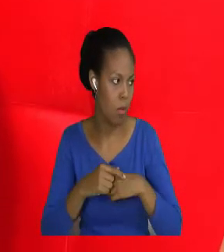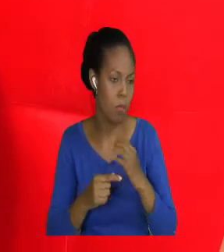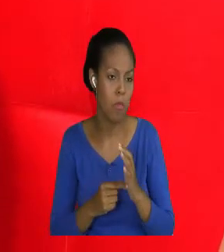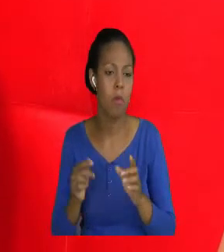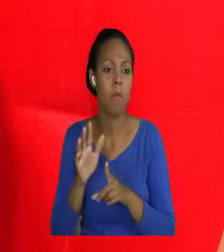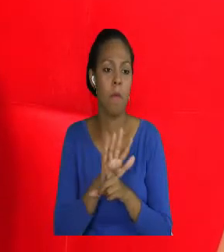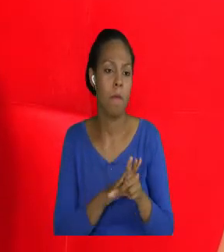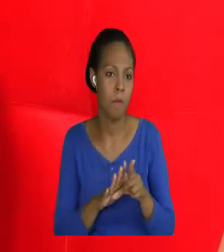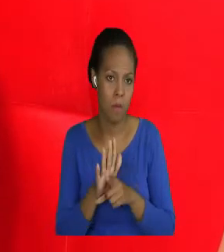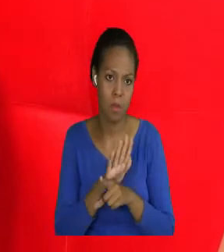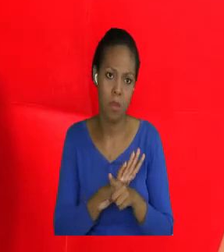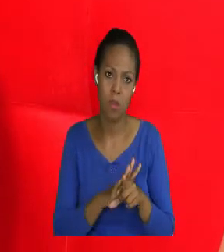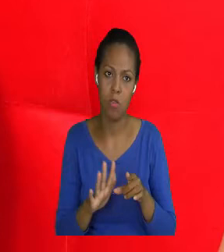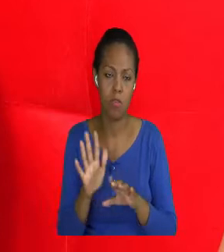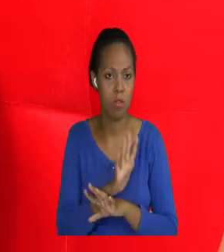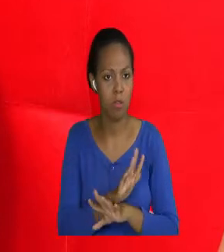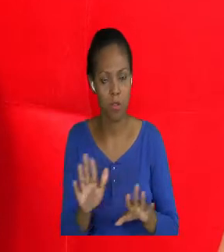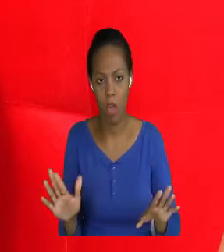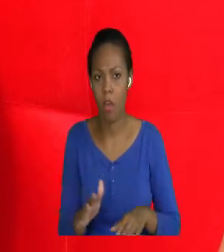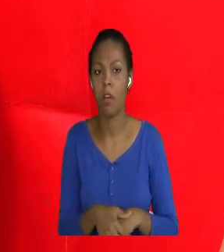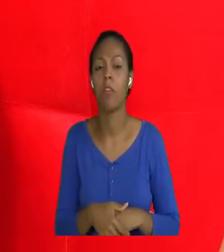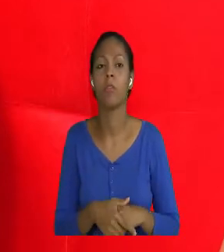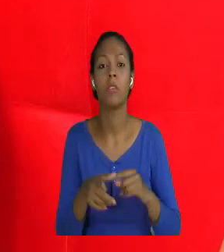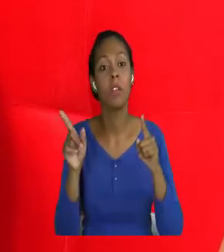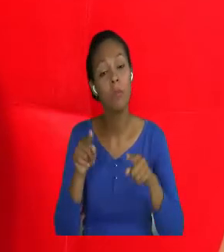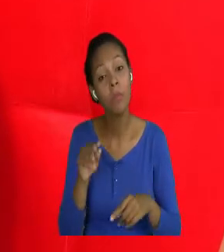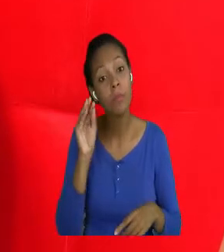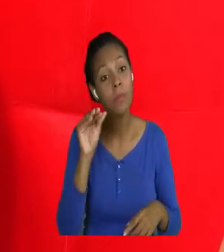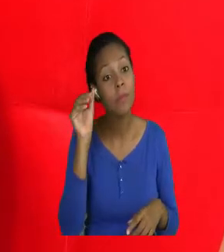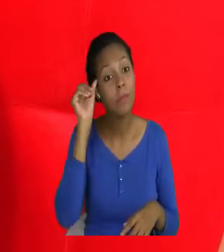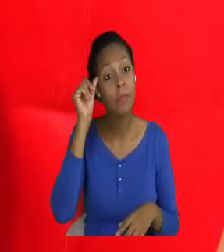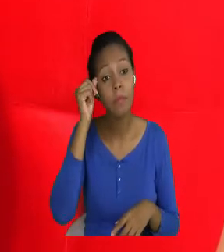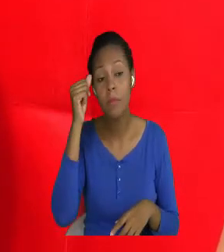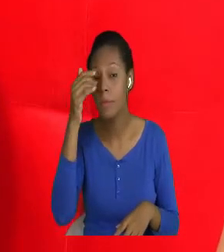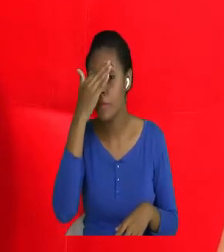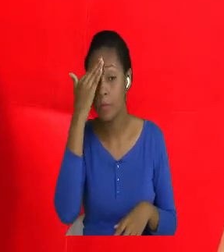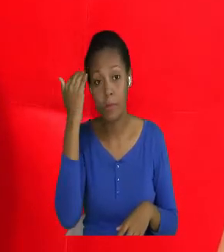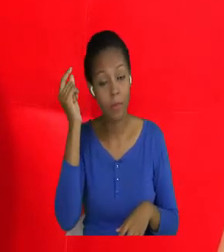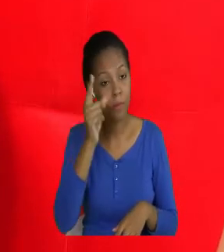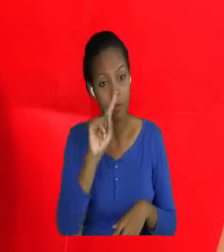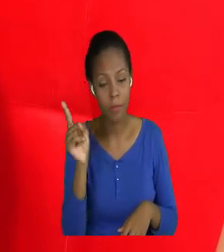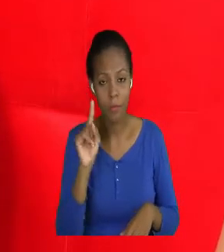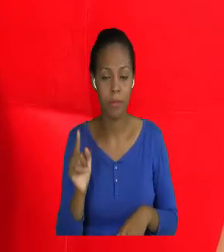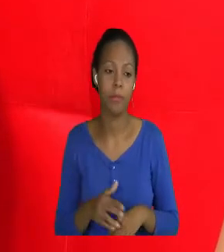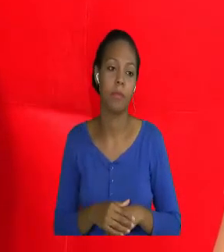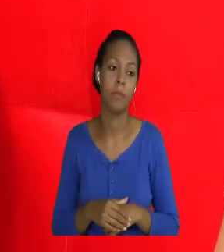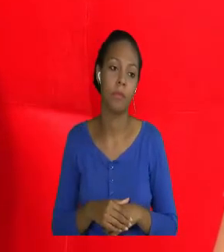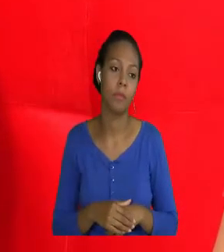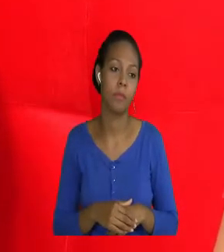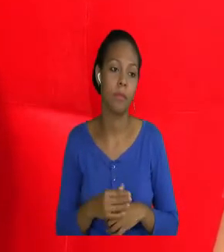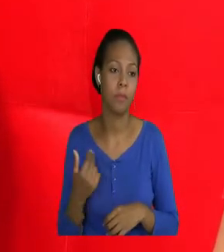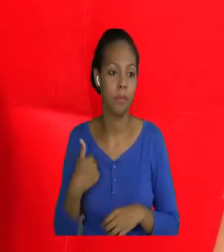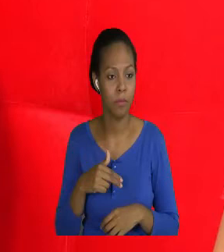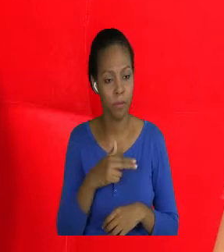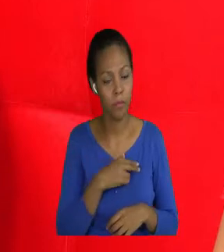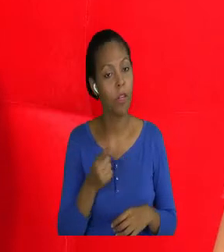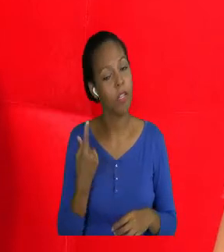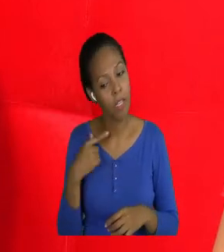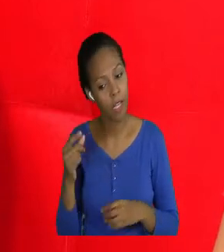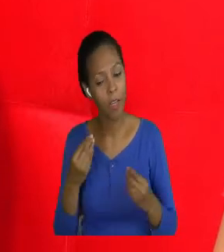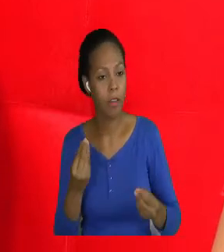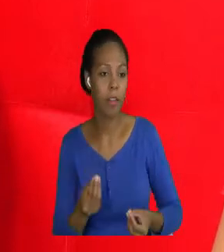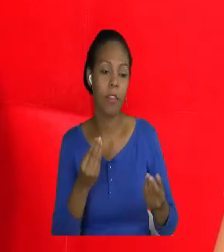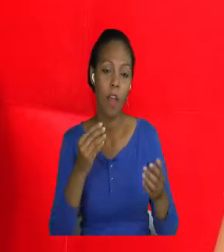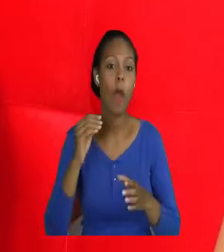videos. Y también pues para recordarles que no se le olviden que tenemos un bingo promocional